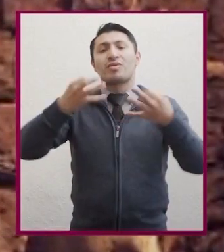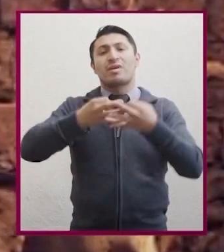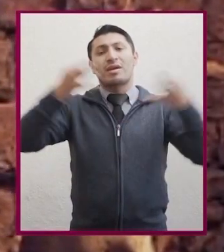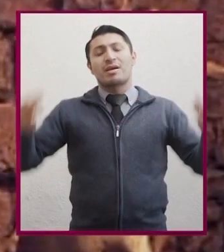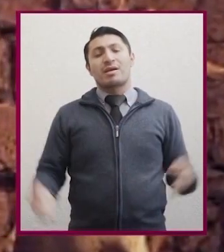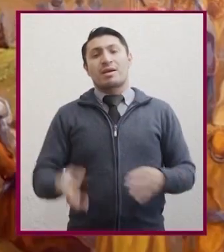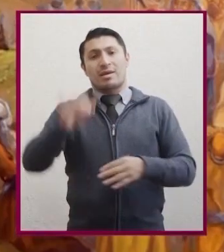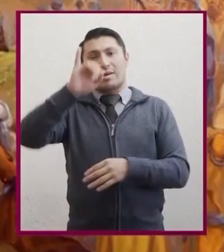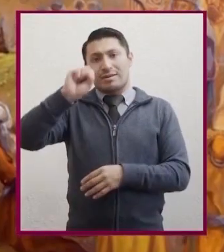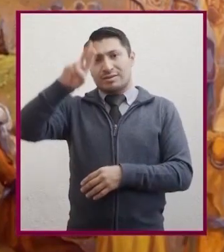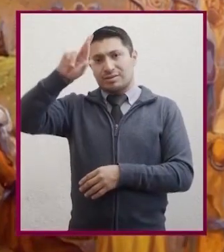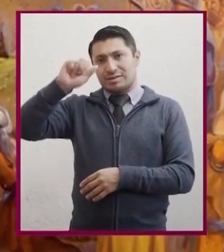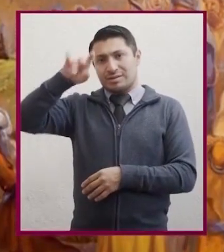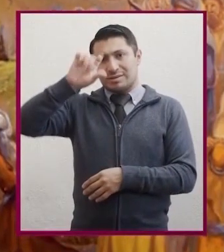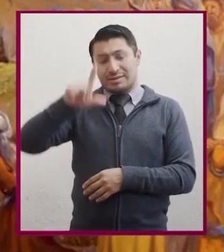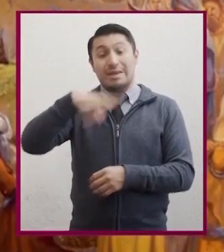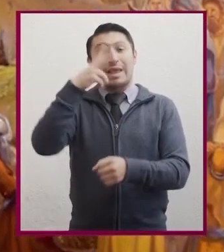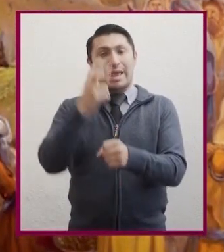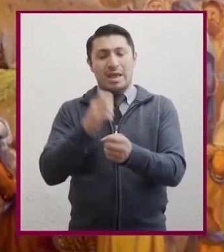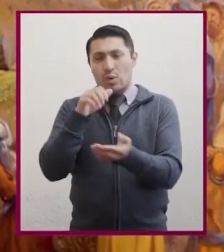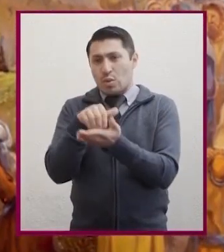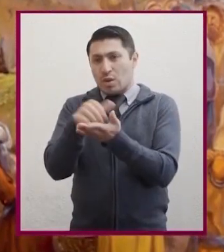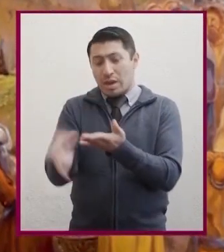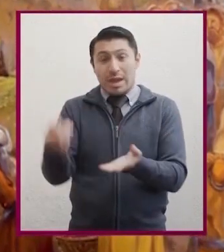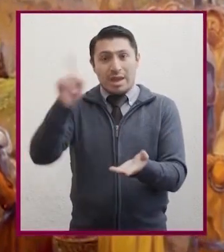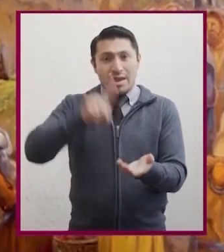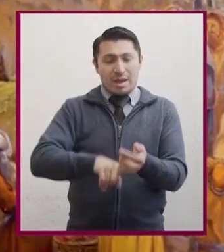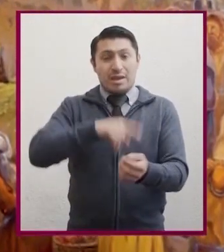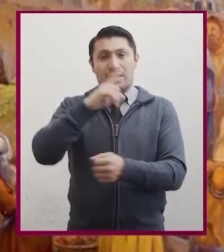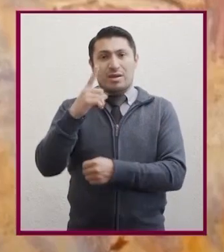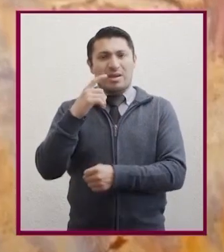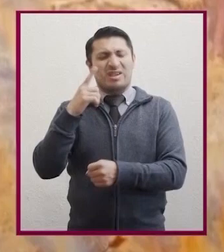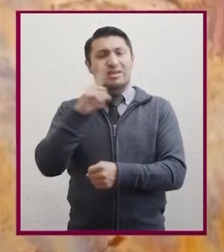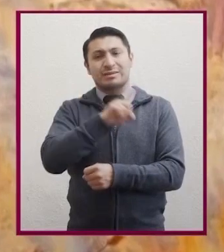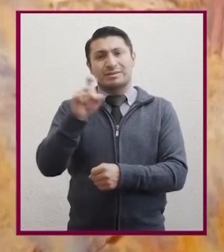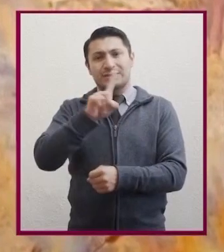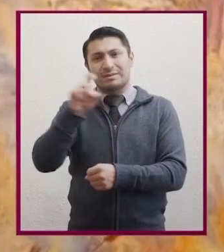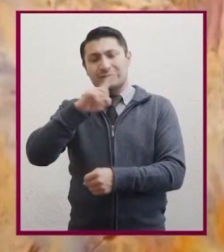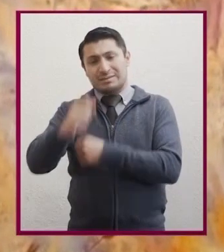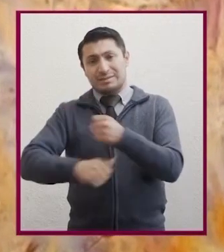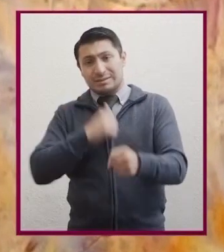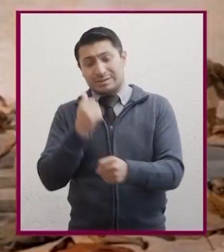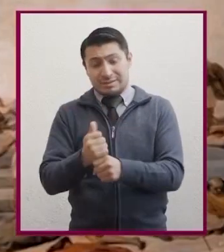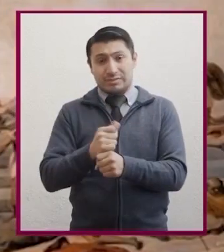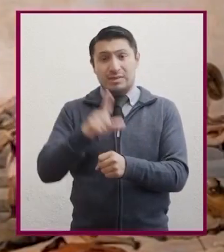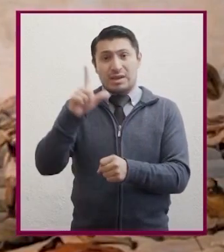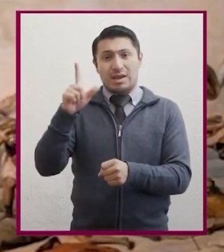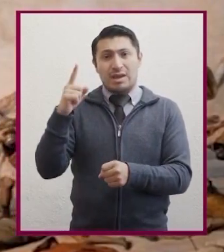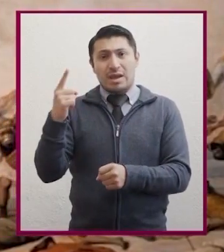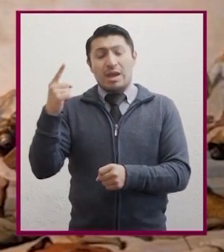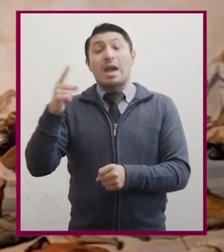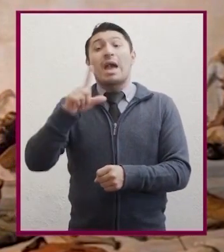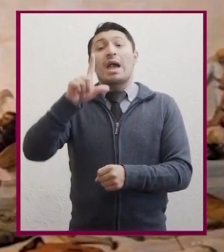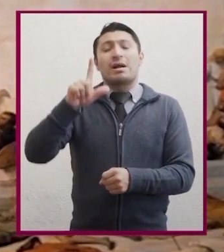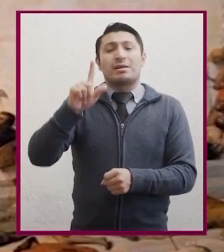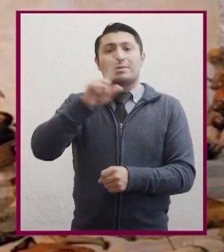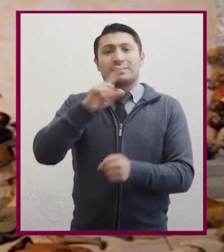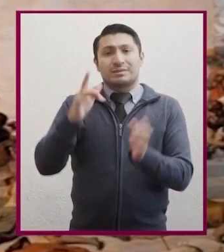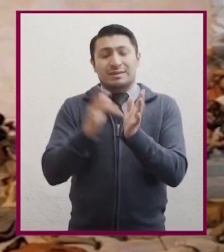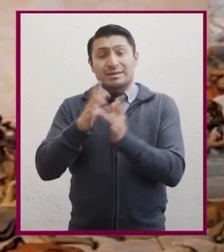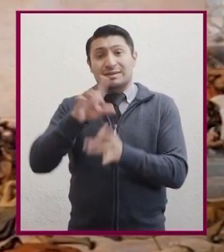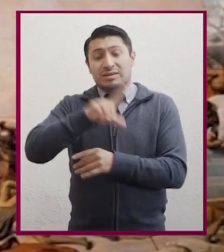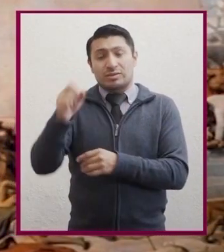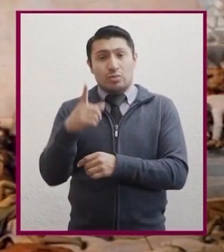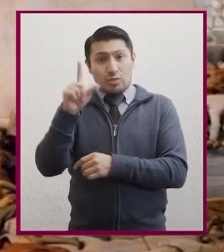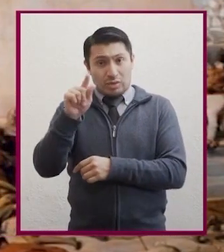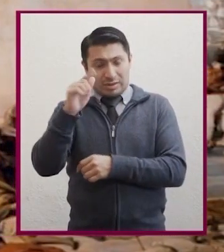de Israel. Un segundo exilio está registrado siglos después, en el año 70 después de Cristo, tras la rebelión judía en